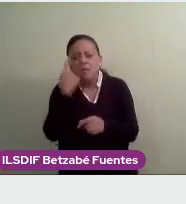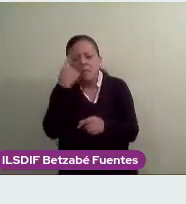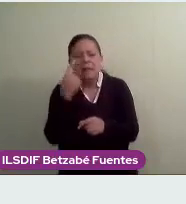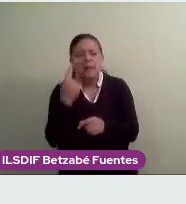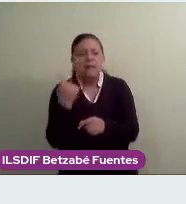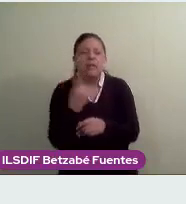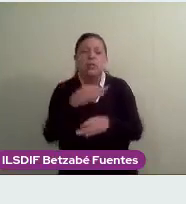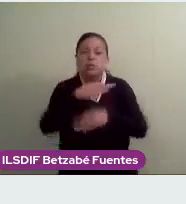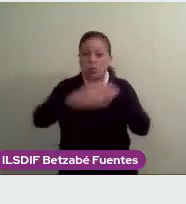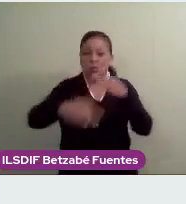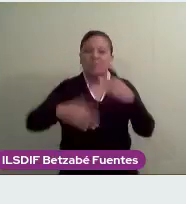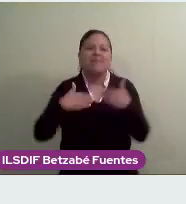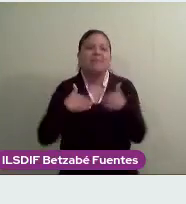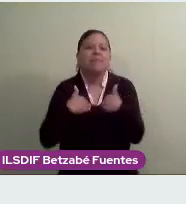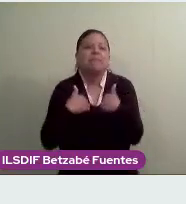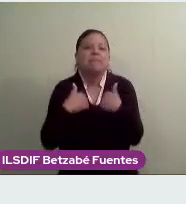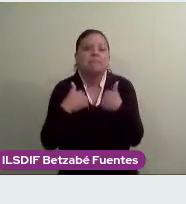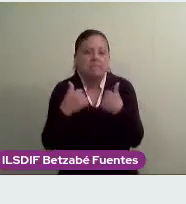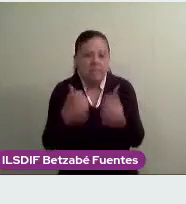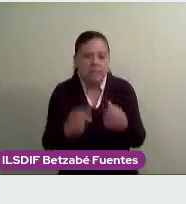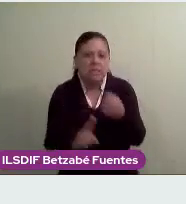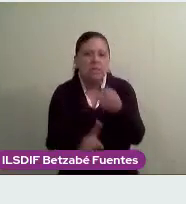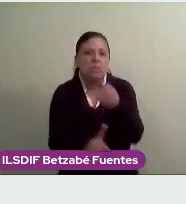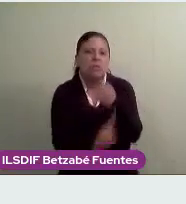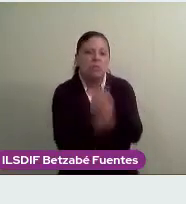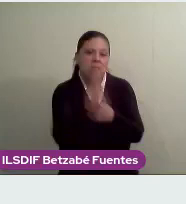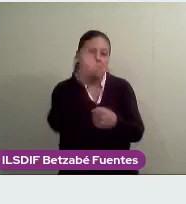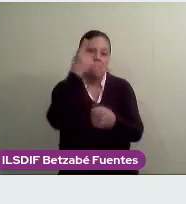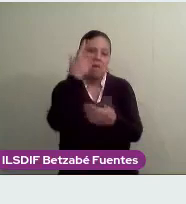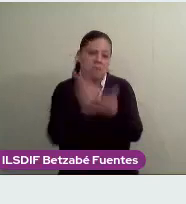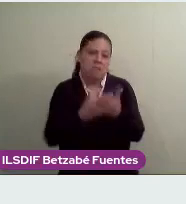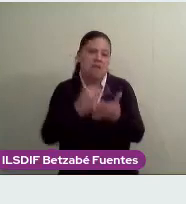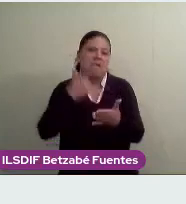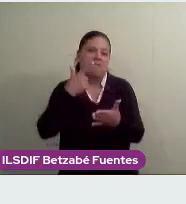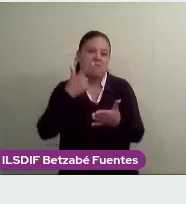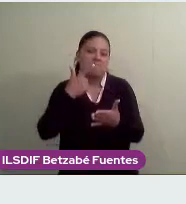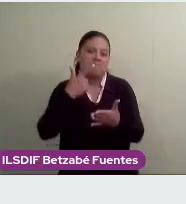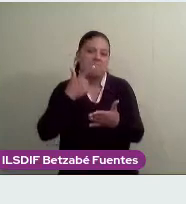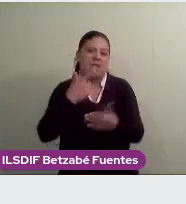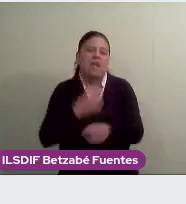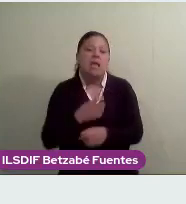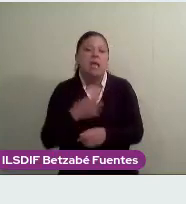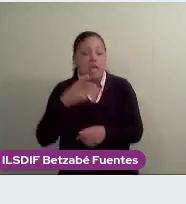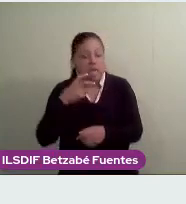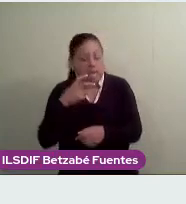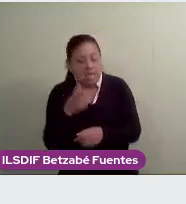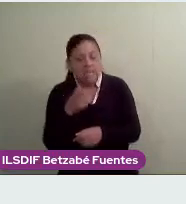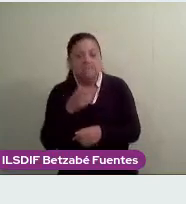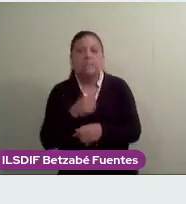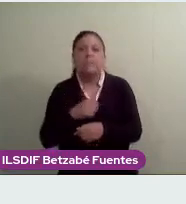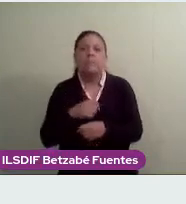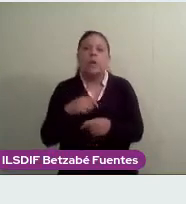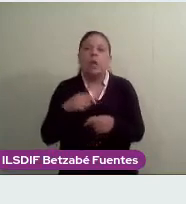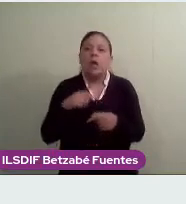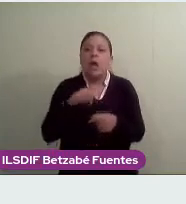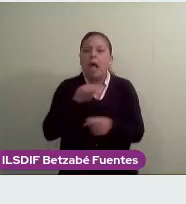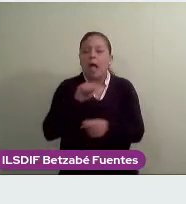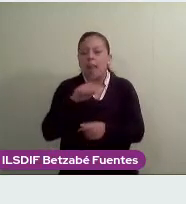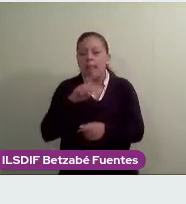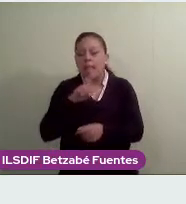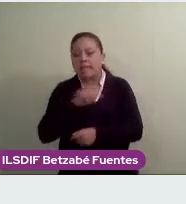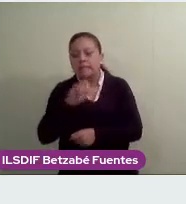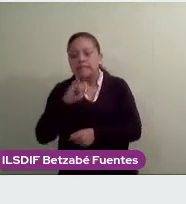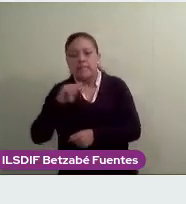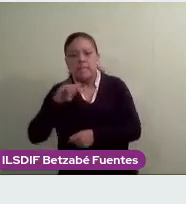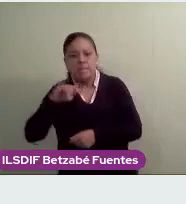de la personalidad alexitímica, ¿no? Que es otra de las cosas que se pueden asociar con la alexitimia, u otro trastorno